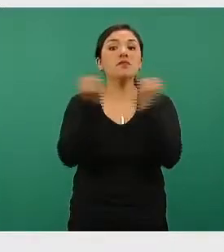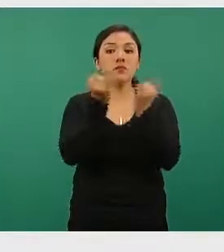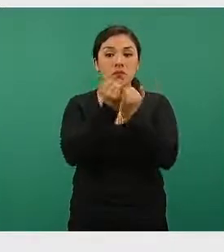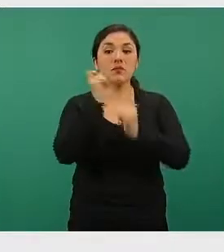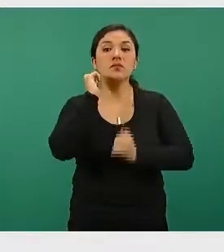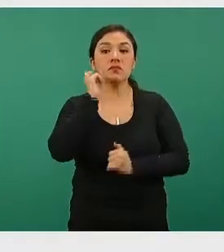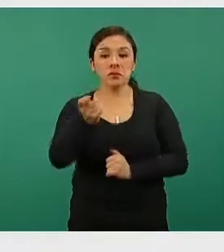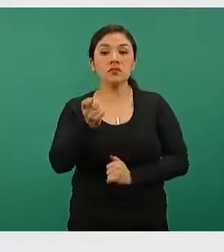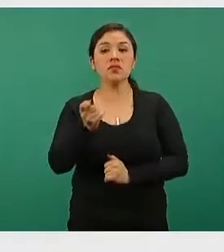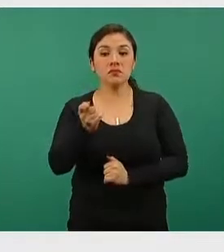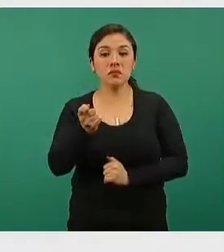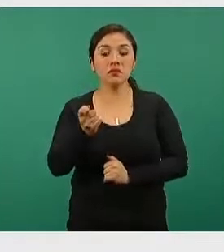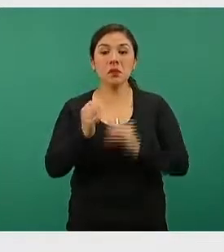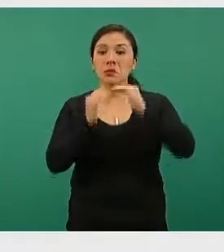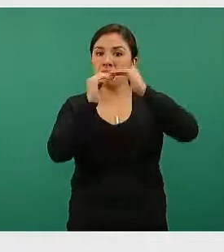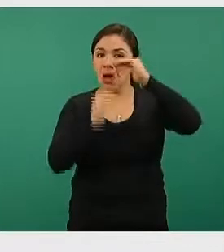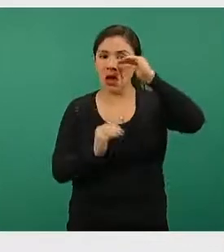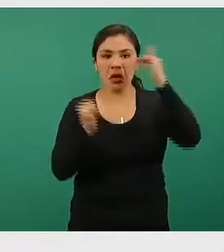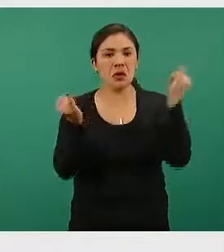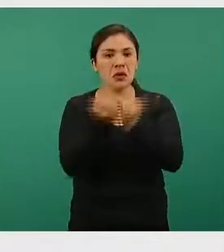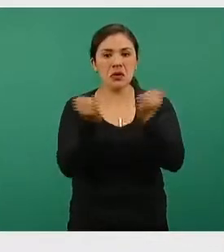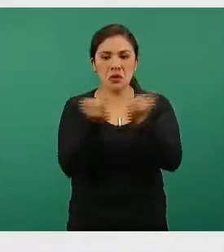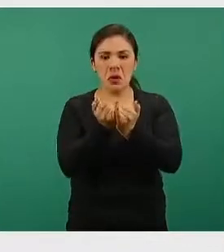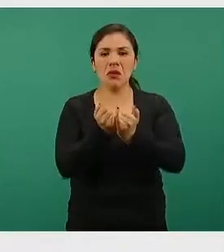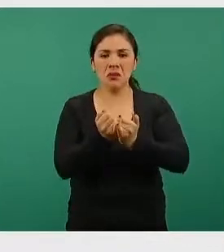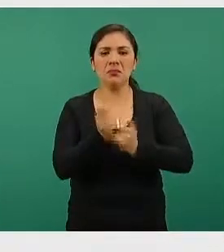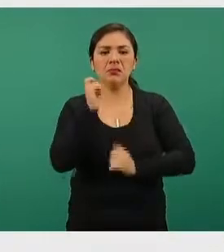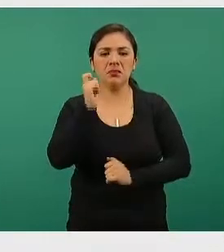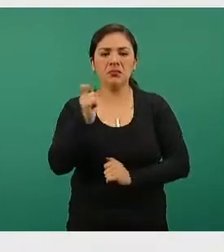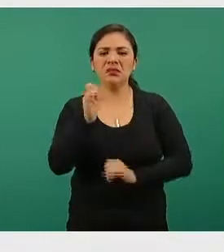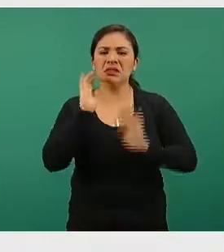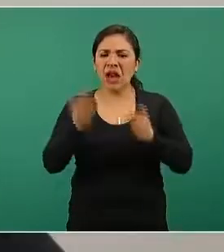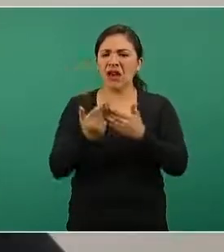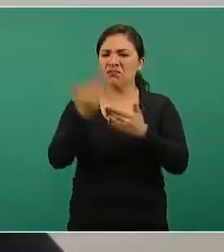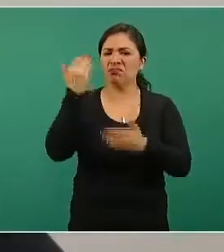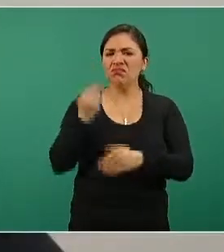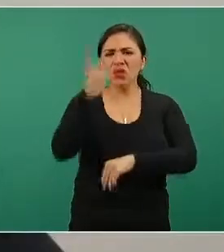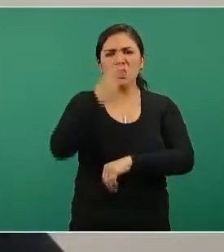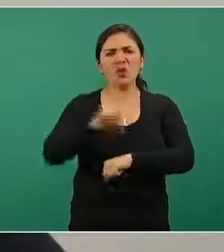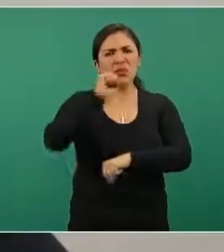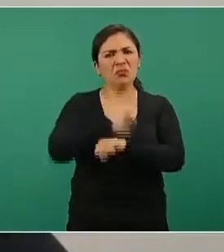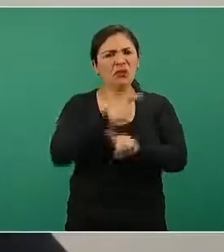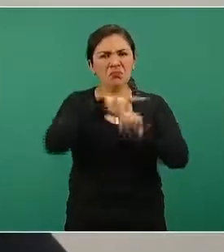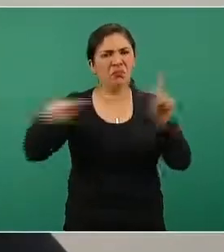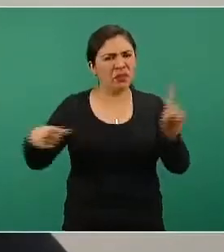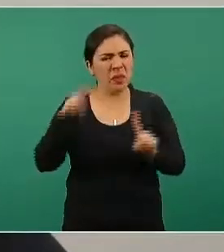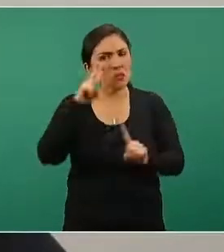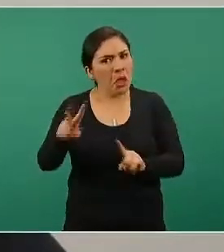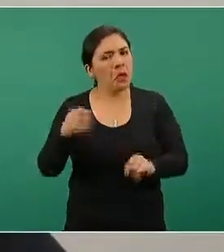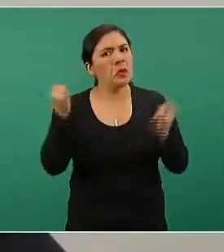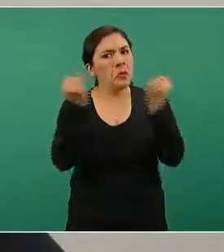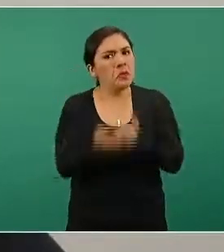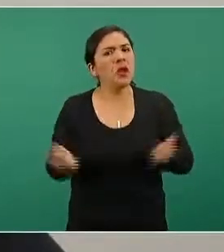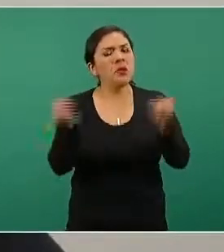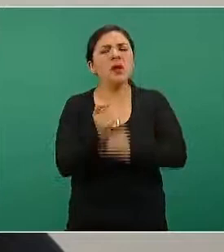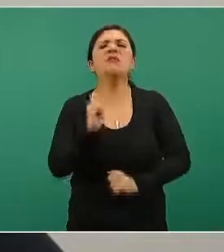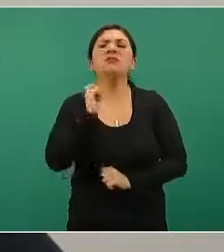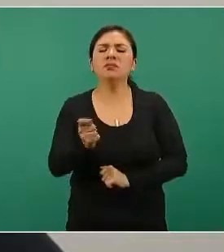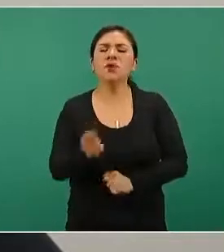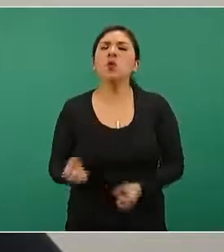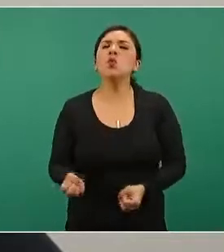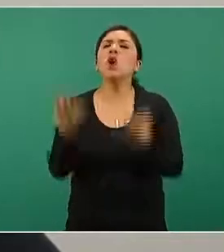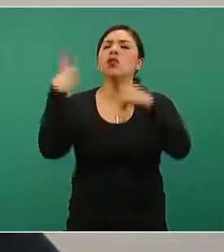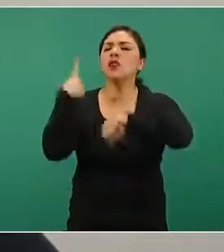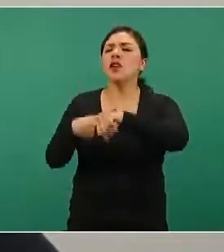proporción bastante baja, y lo tenemos así ya prácticamente desde hace 2 semanas y media, es el de casos